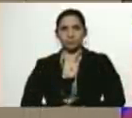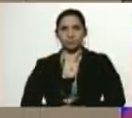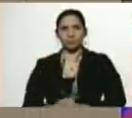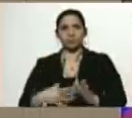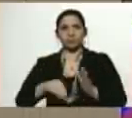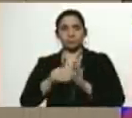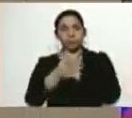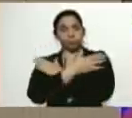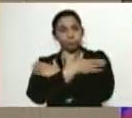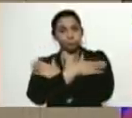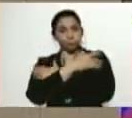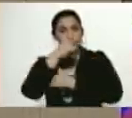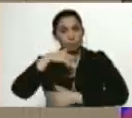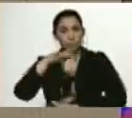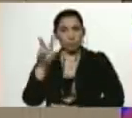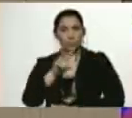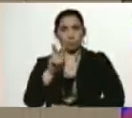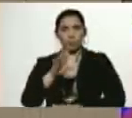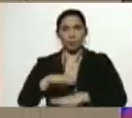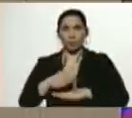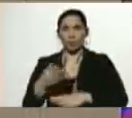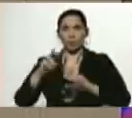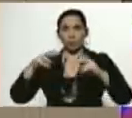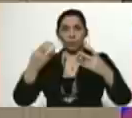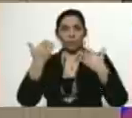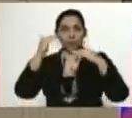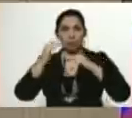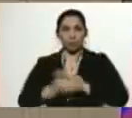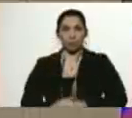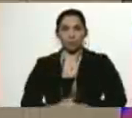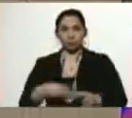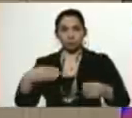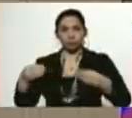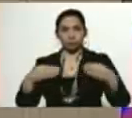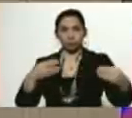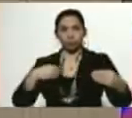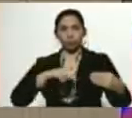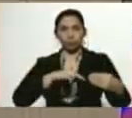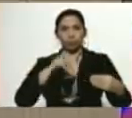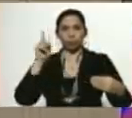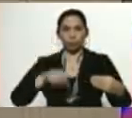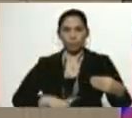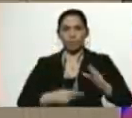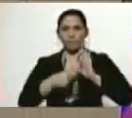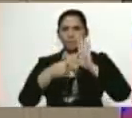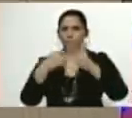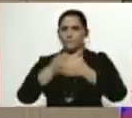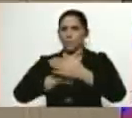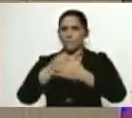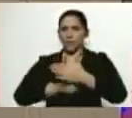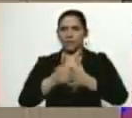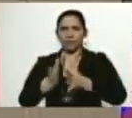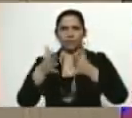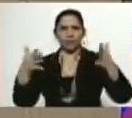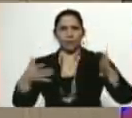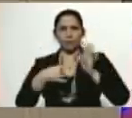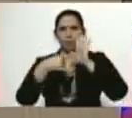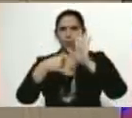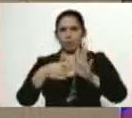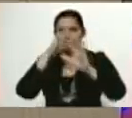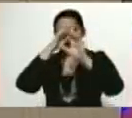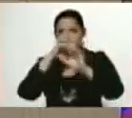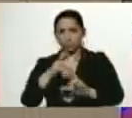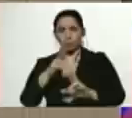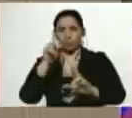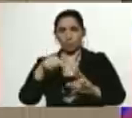mi felicitación al pueblo de Venezuela, porque en esta nueva etapa de flexibilización también estamos dando inmensa muestra de responsabilidad y